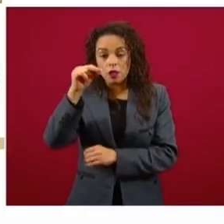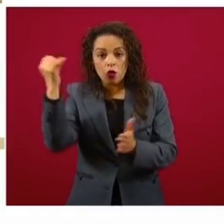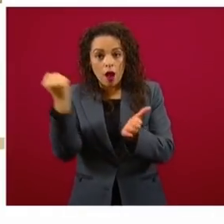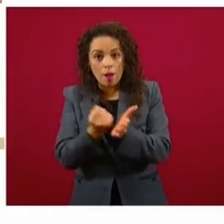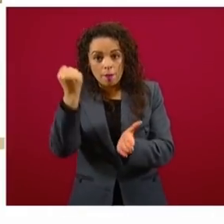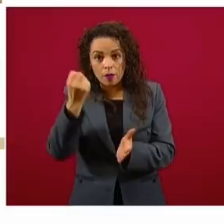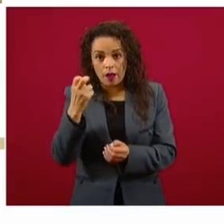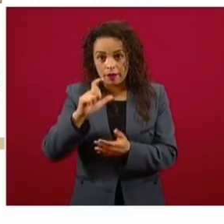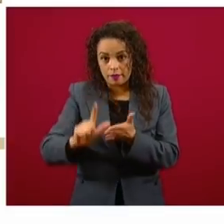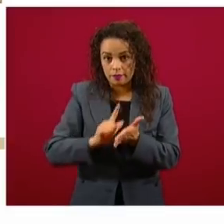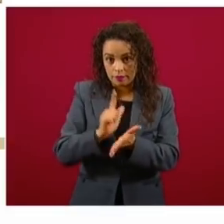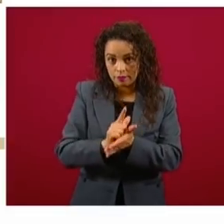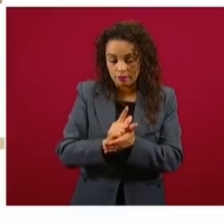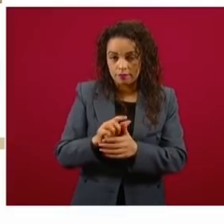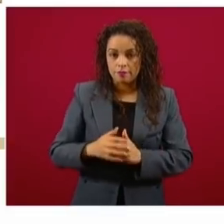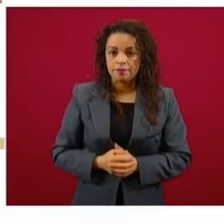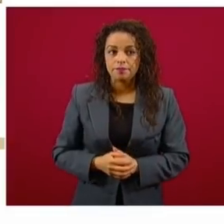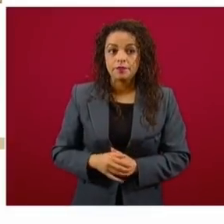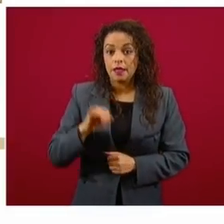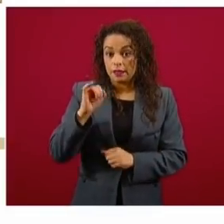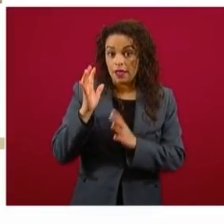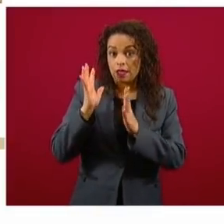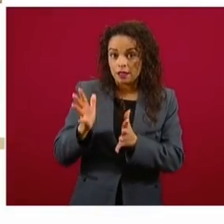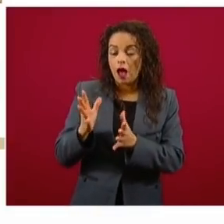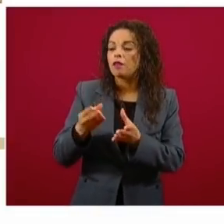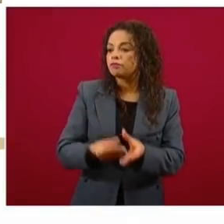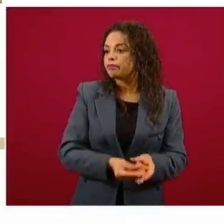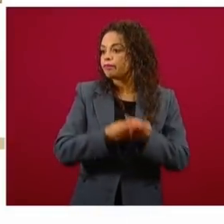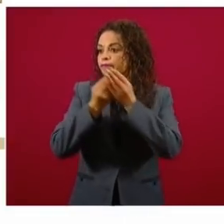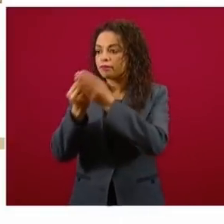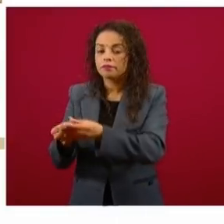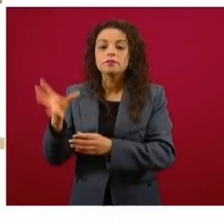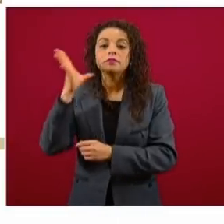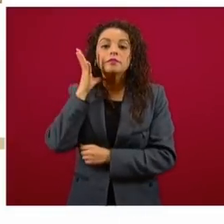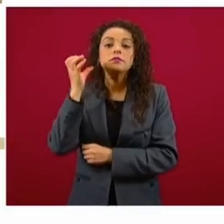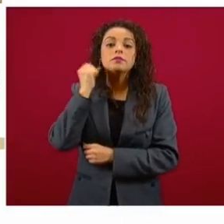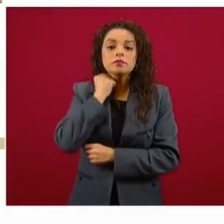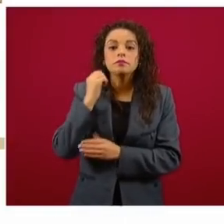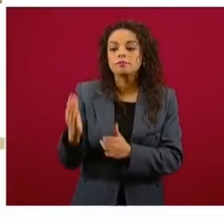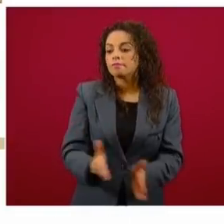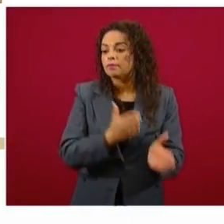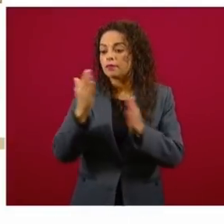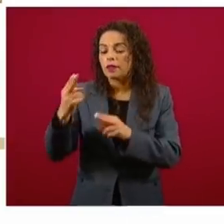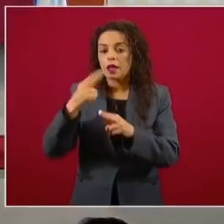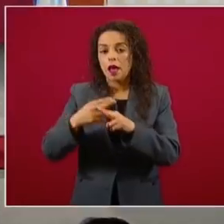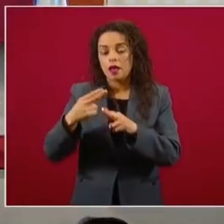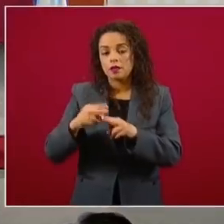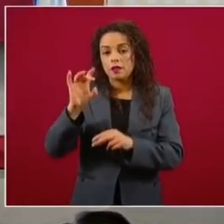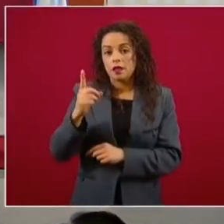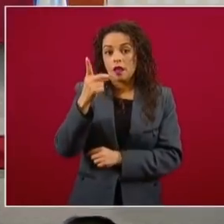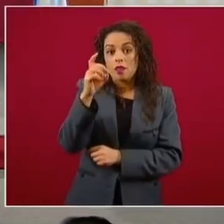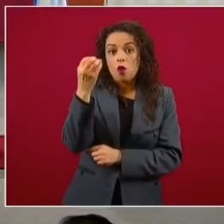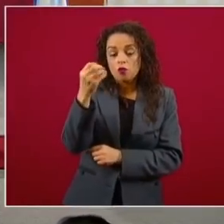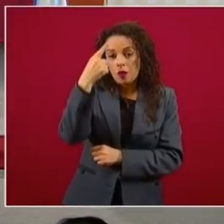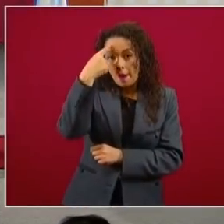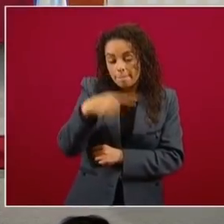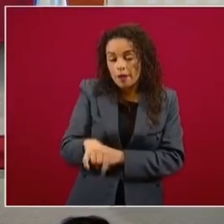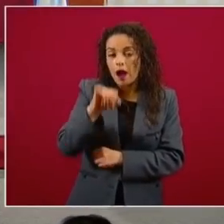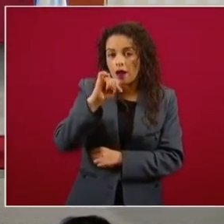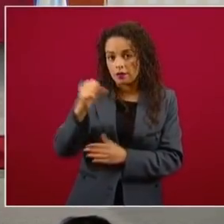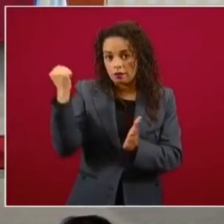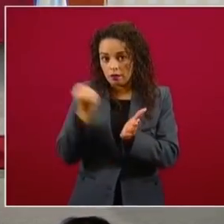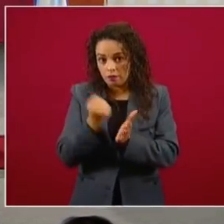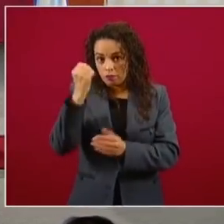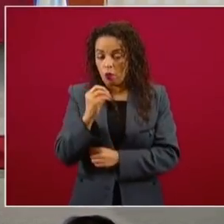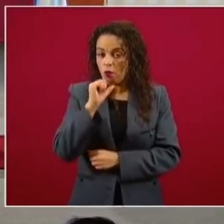aprobada por la Cámara de Diputados se va a la Cámara de Senadores, que tiene hasta el 31 de octubre para aprobarlo, y una vez que la ley de ingresos